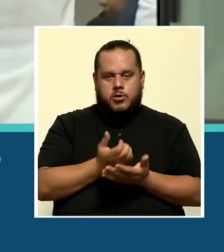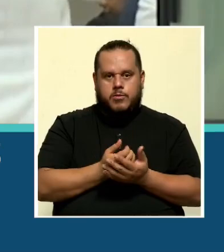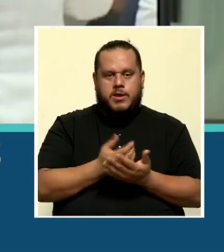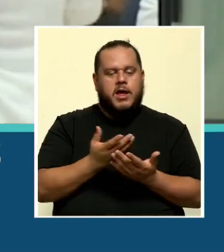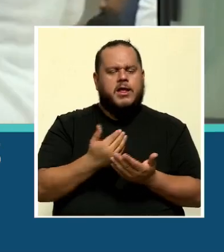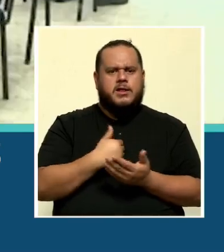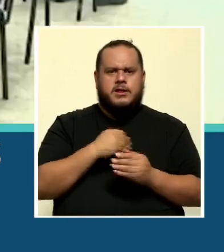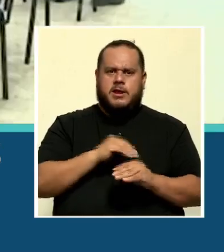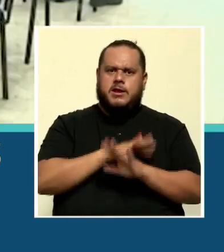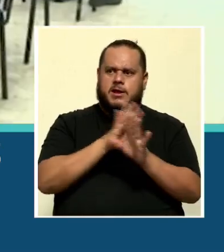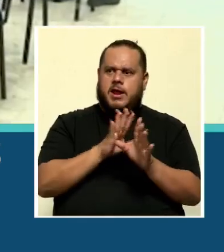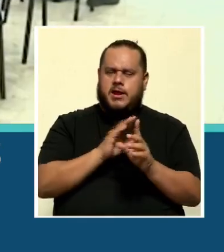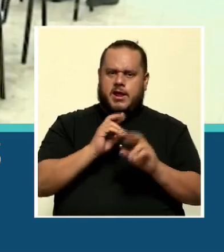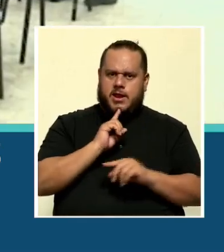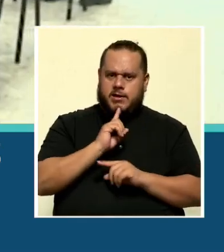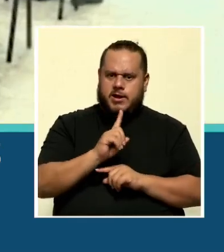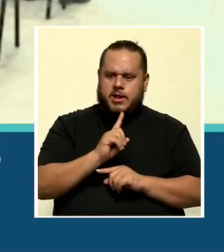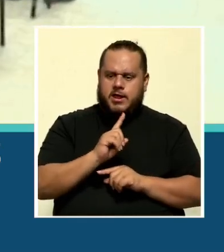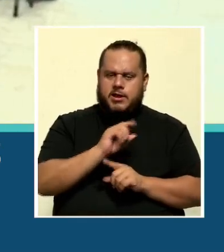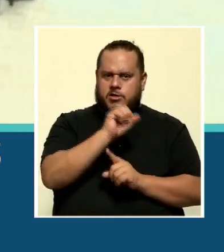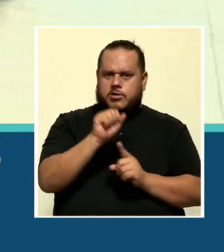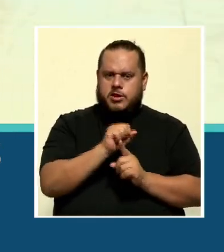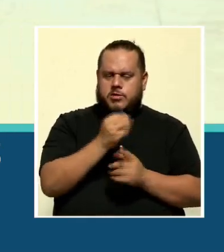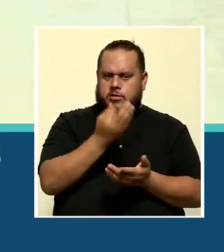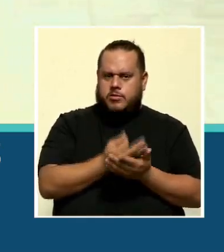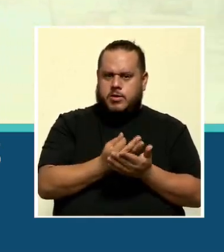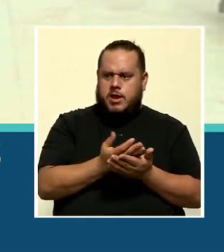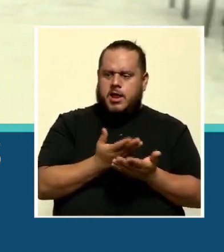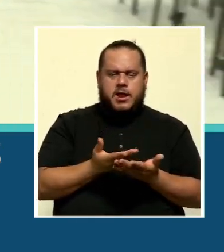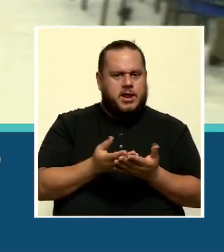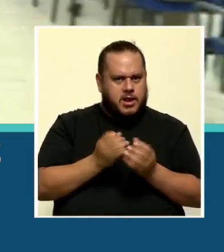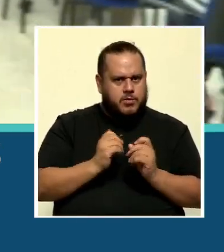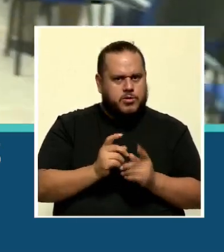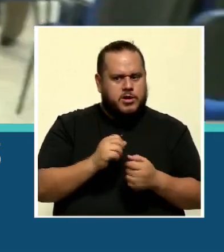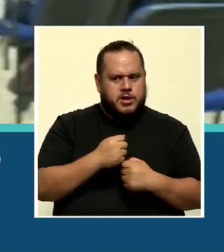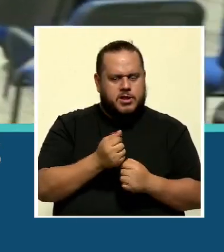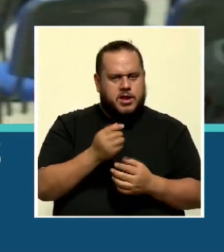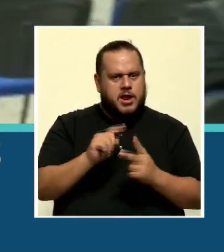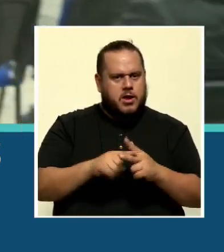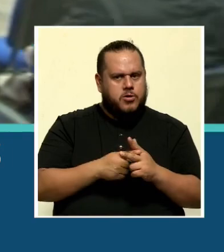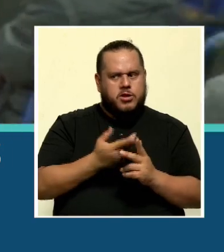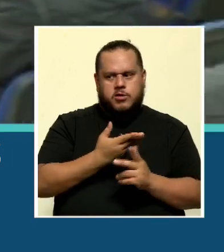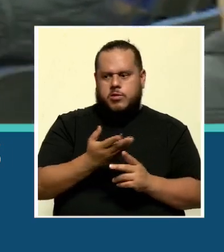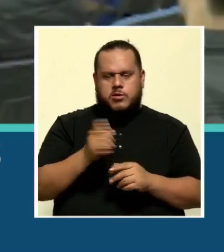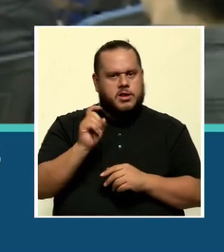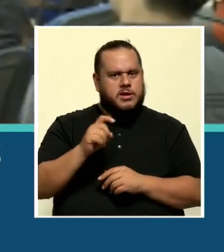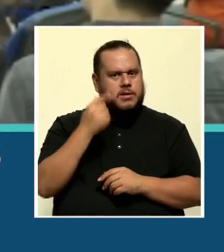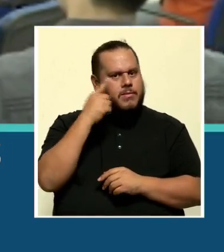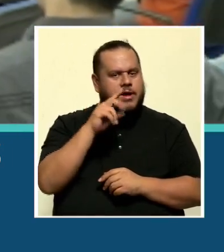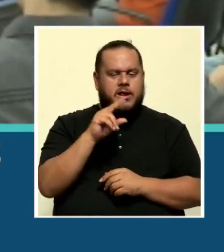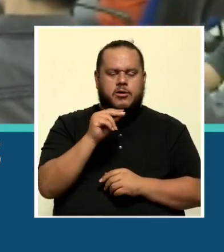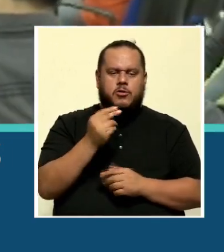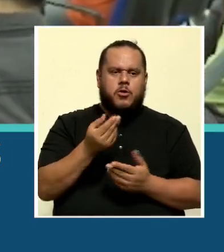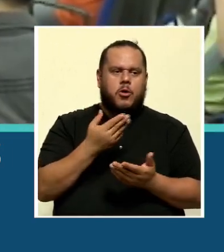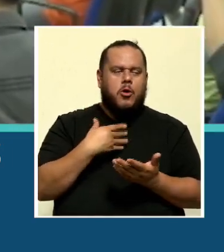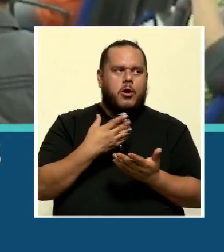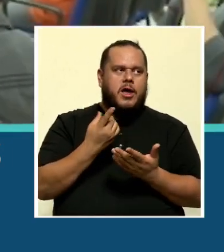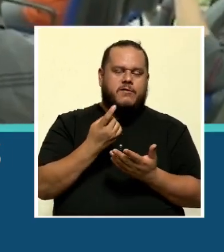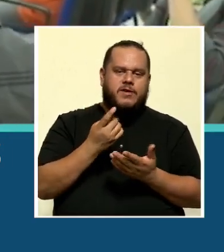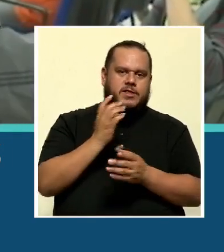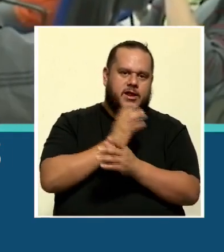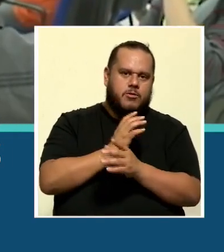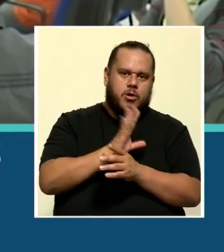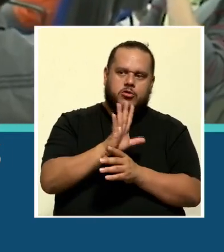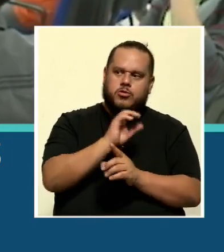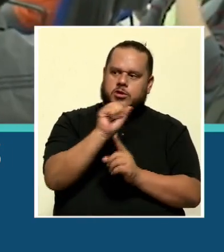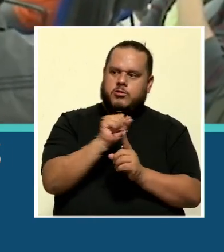la realidad de su situación financiera, le dará la oportunidad de realizar ajustes cuando sea necesario para no descuidar su situación